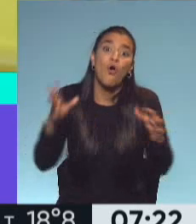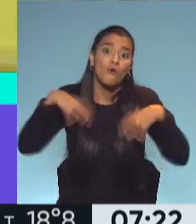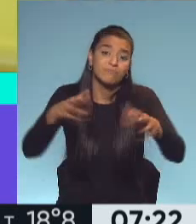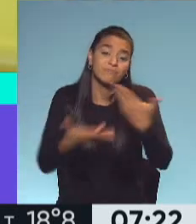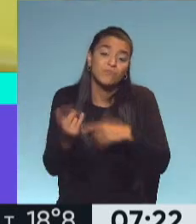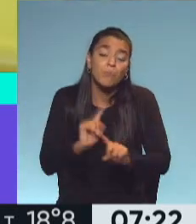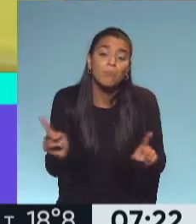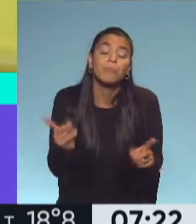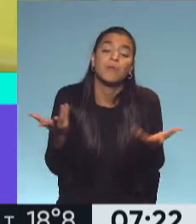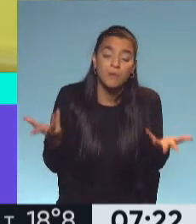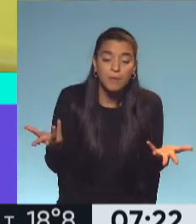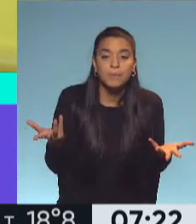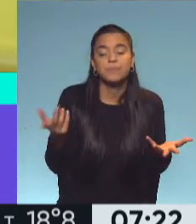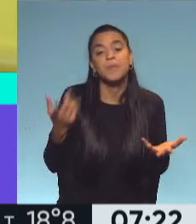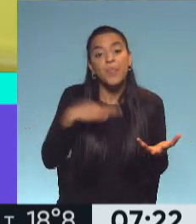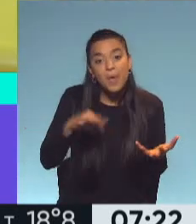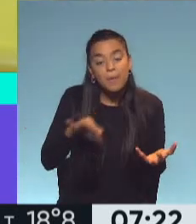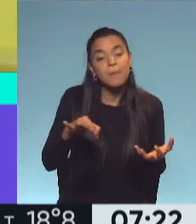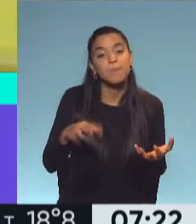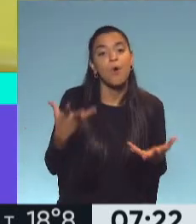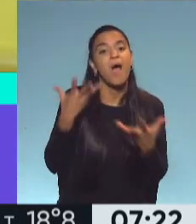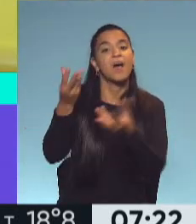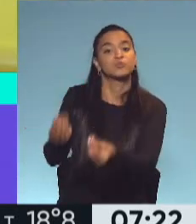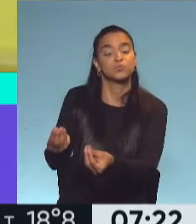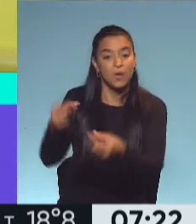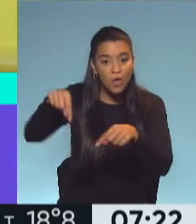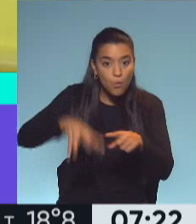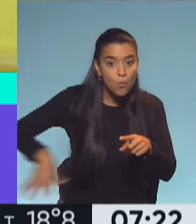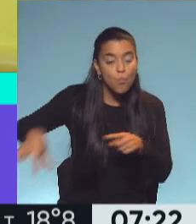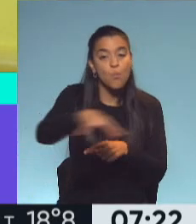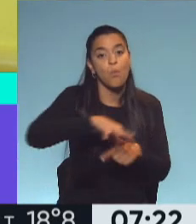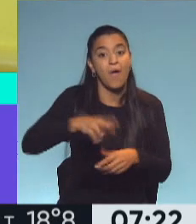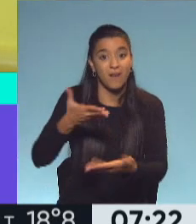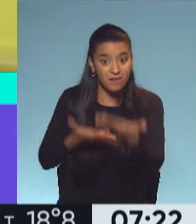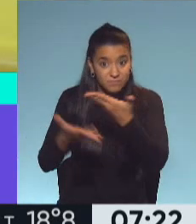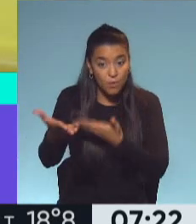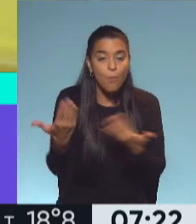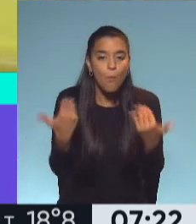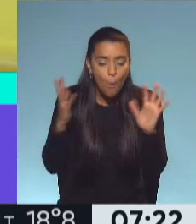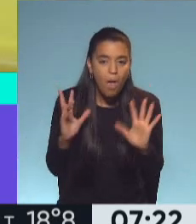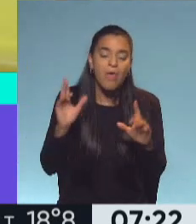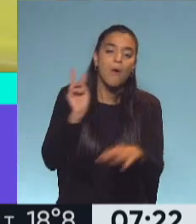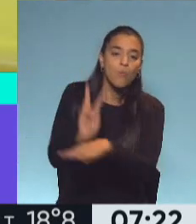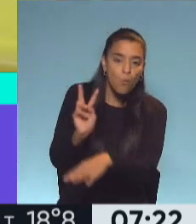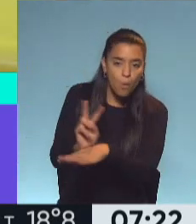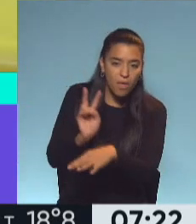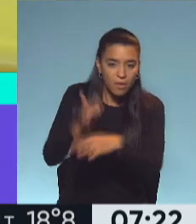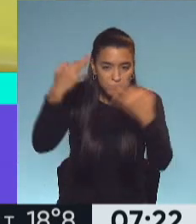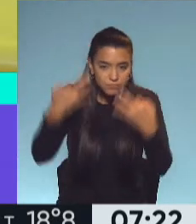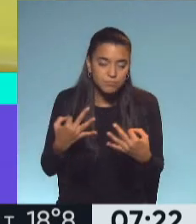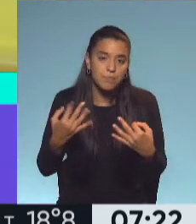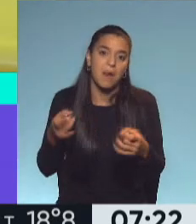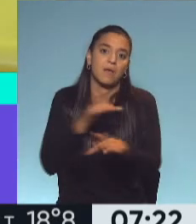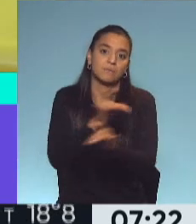y en cualquier caso lo que tenemos que intentar hacer es ayudar a que en esos lugares donde se realicen se puedan hacer con todo el cuidado necesario para que no se